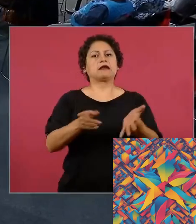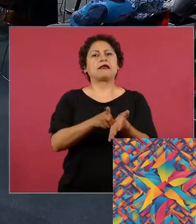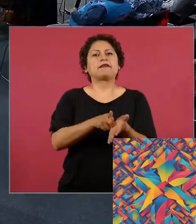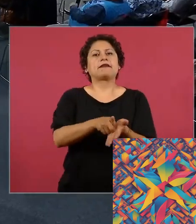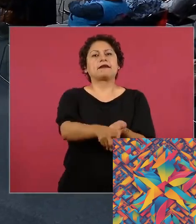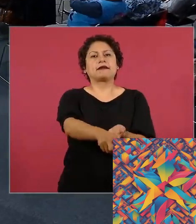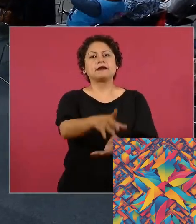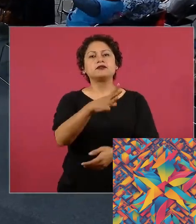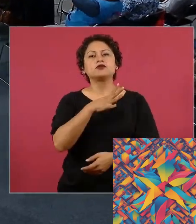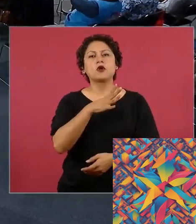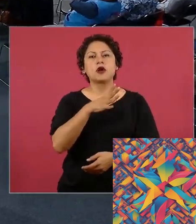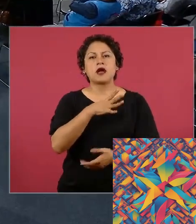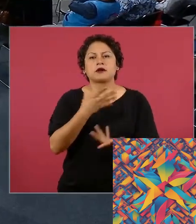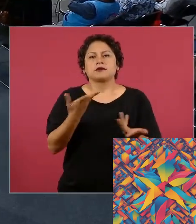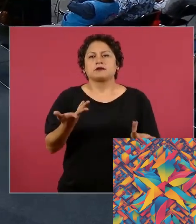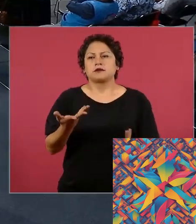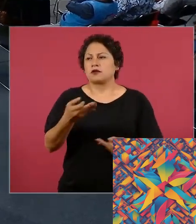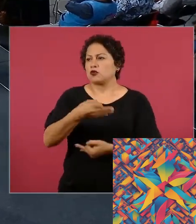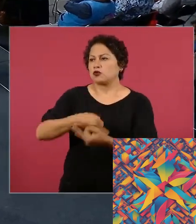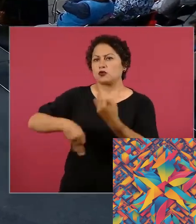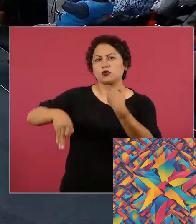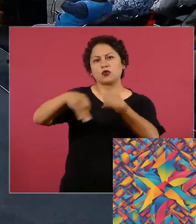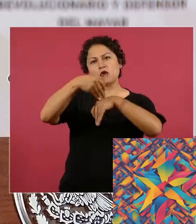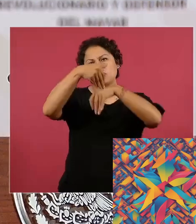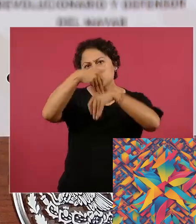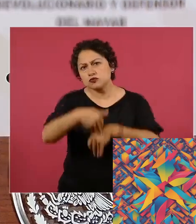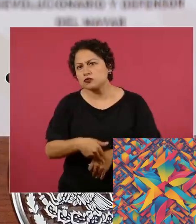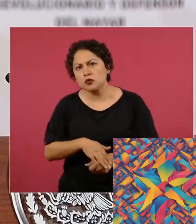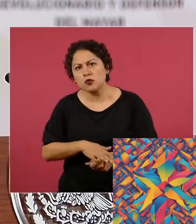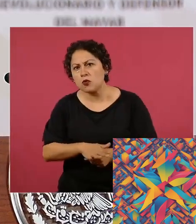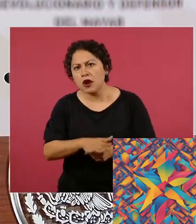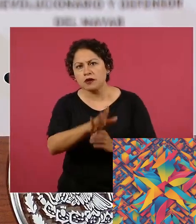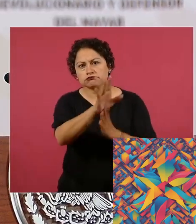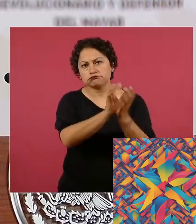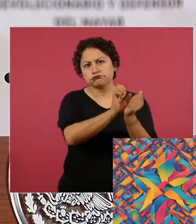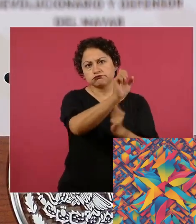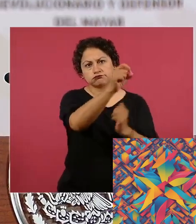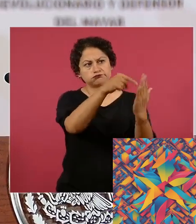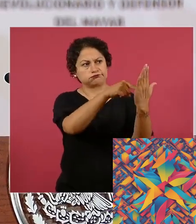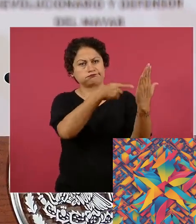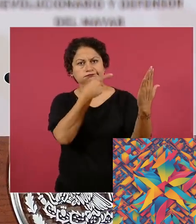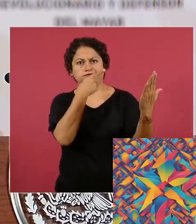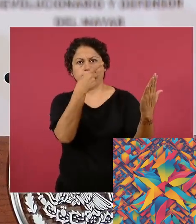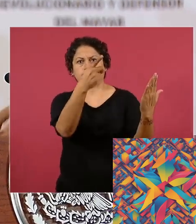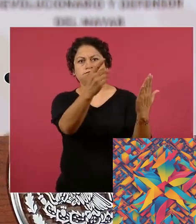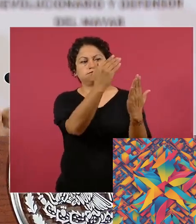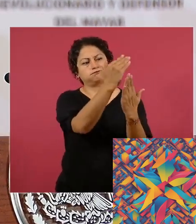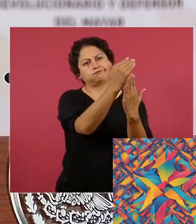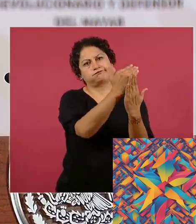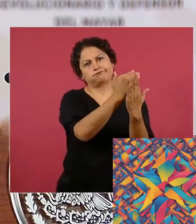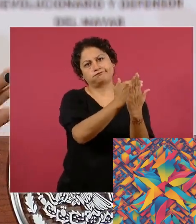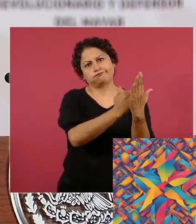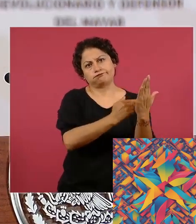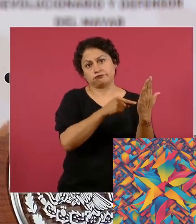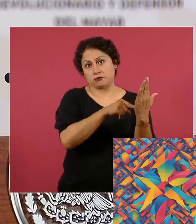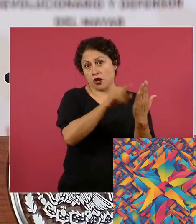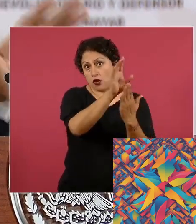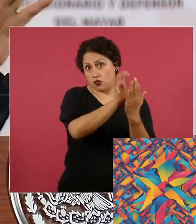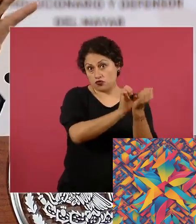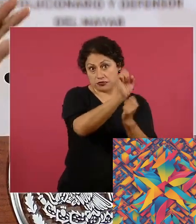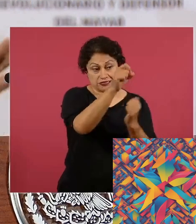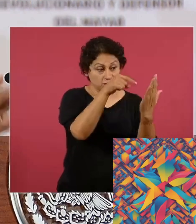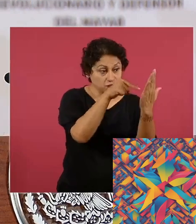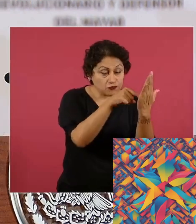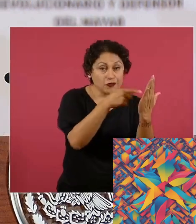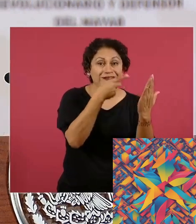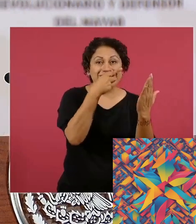vamos a desmenuzar esto. Aquí tenemos a un exfuncionario de alto rango, acusado de corrupción y narcotráfico, lanzando